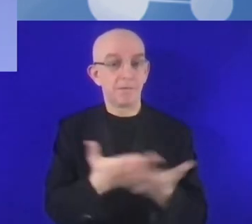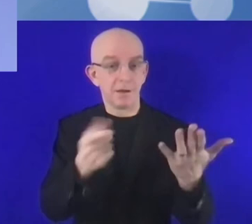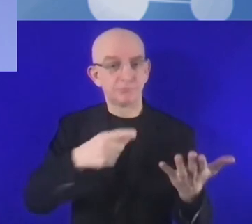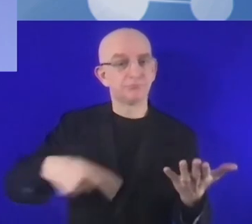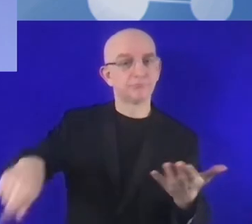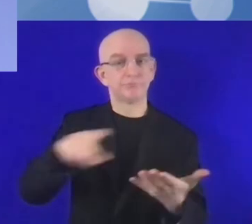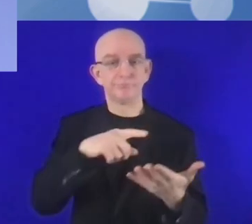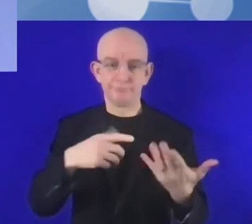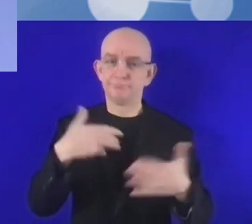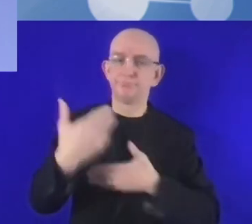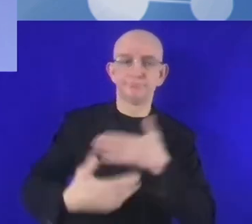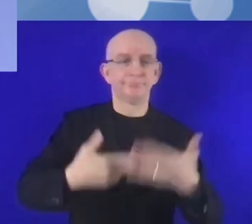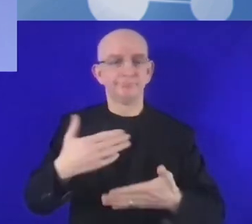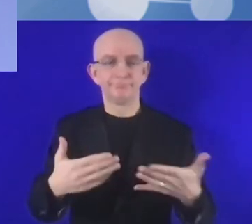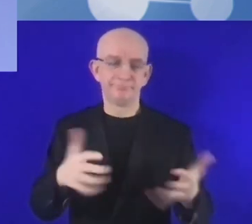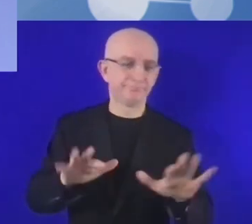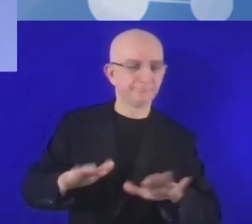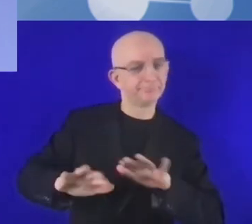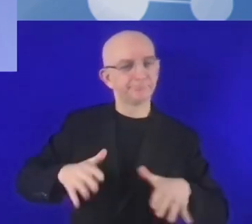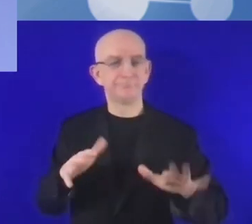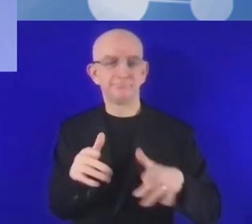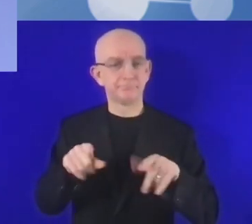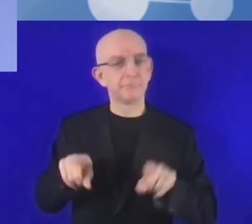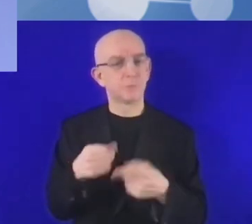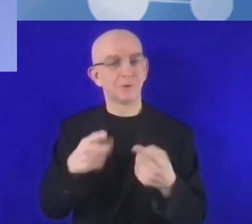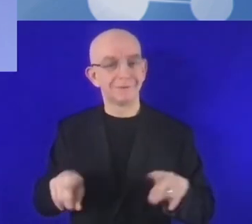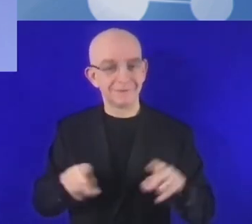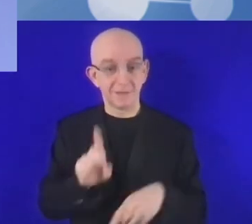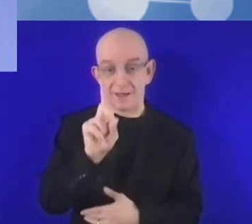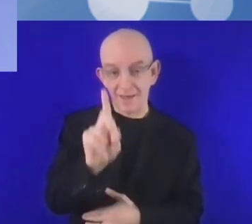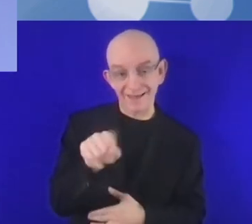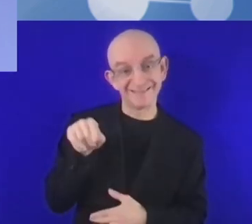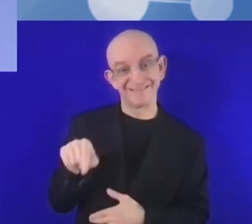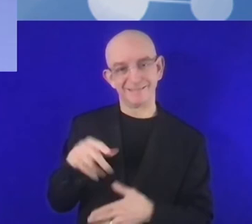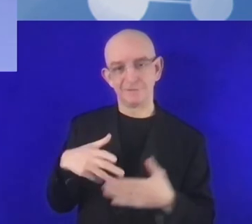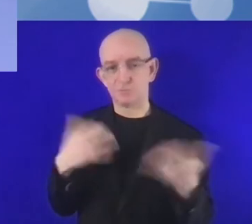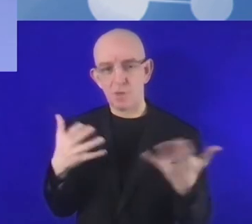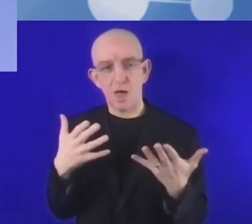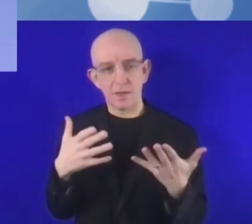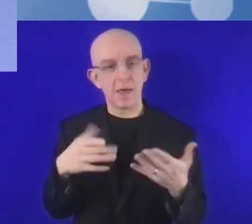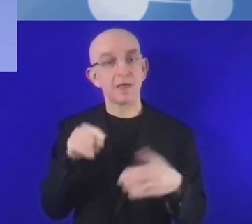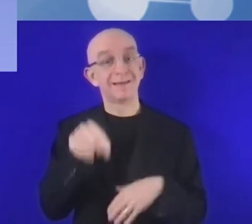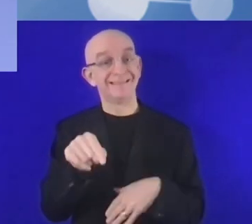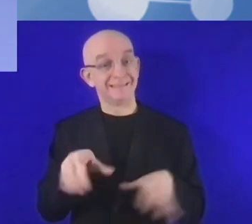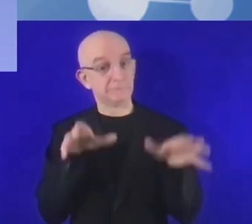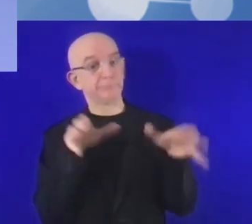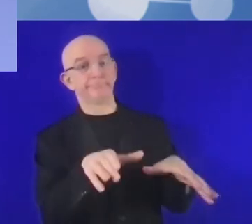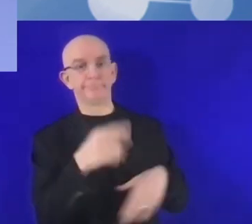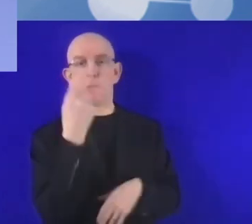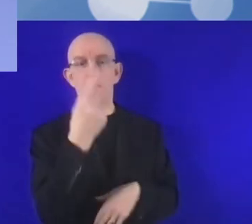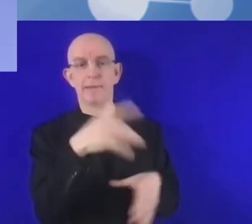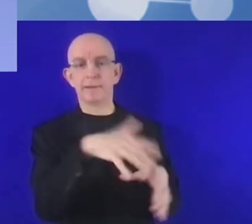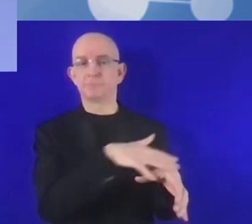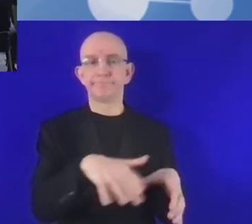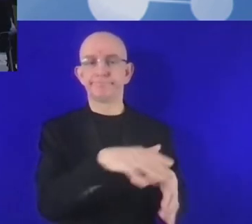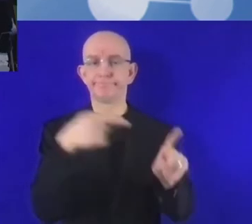tienen contacto con una música de baja calidad. Y no me refiero a tipos de música, porque podemos tener fantástica